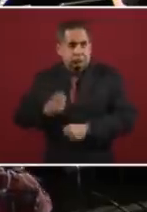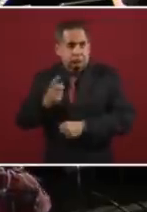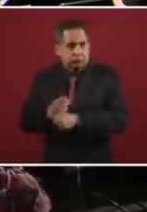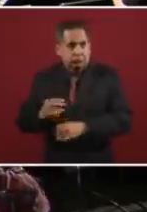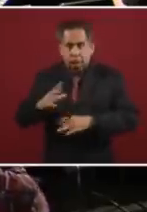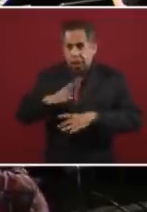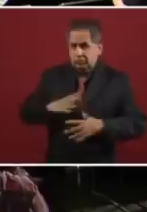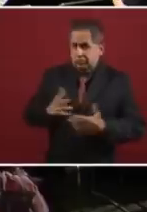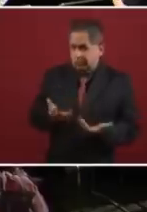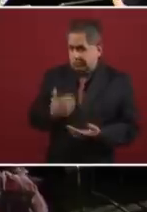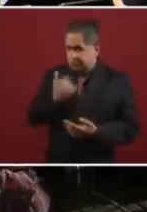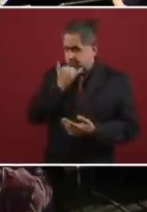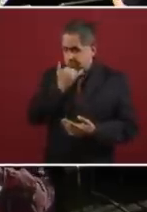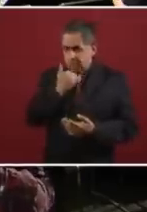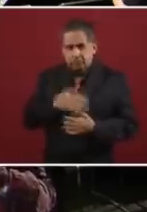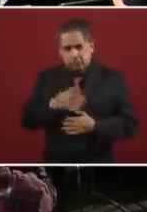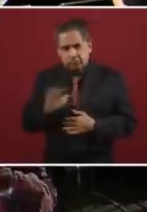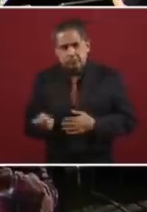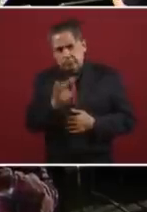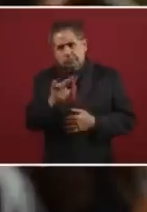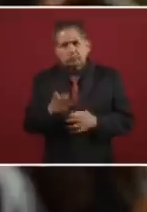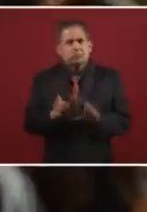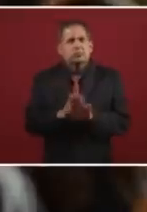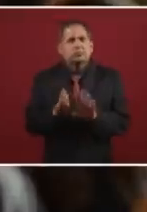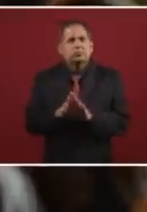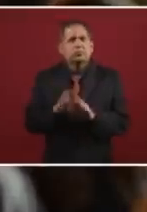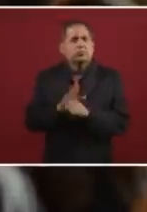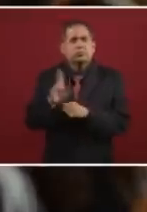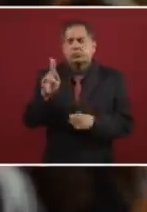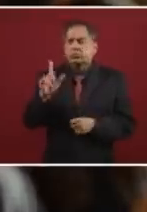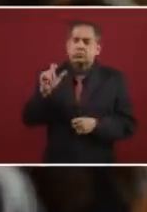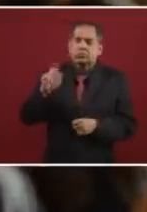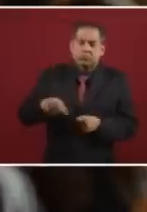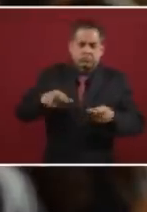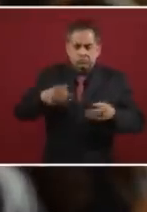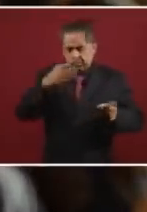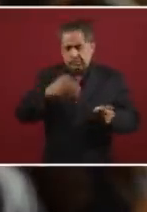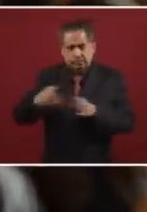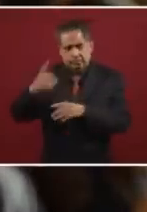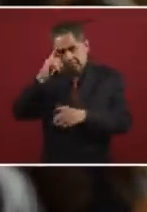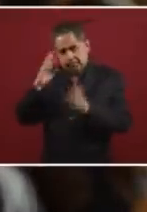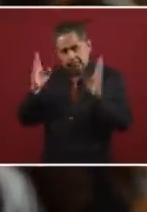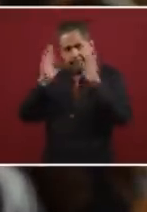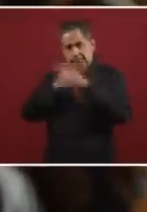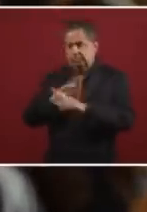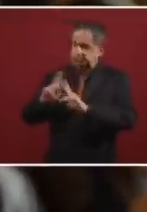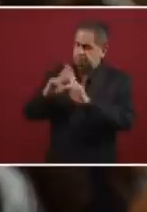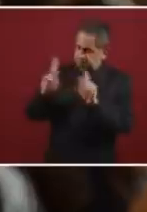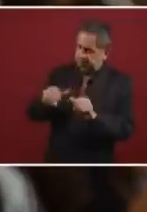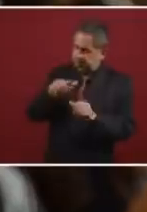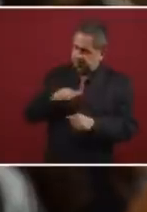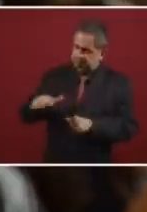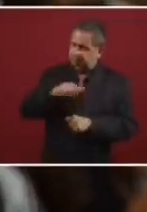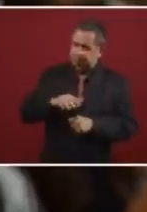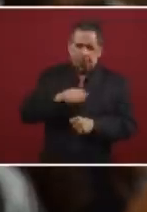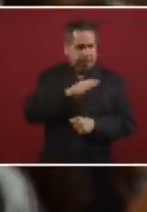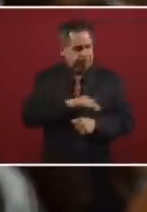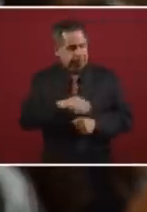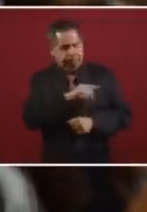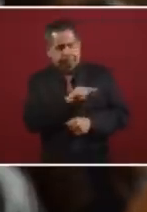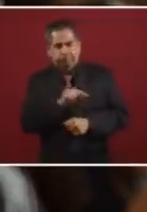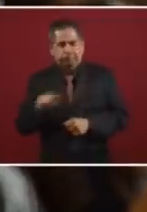visitantes la pregunta es cuál es el plan para devolver la tranquilidad y la confianza para estos